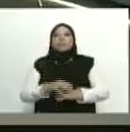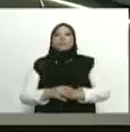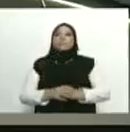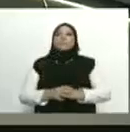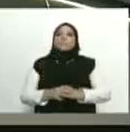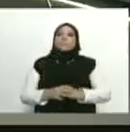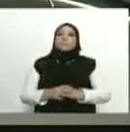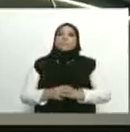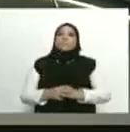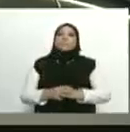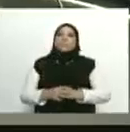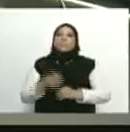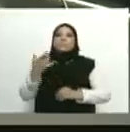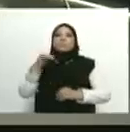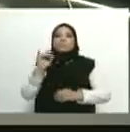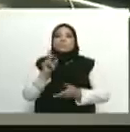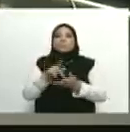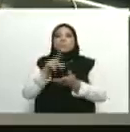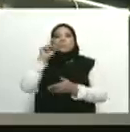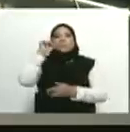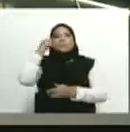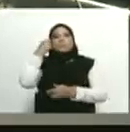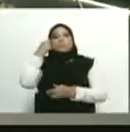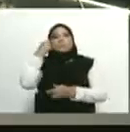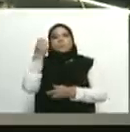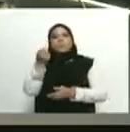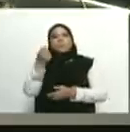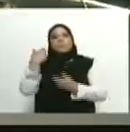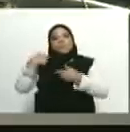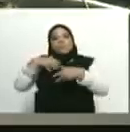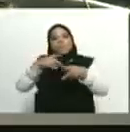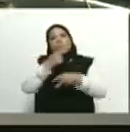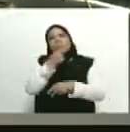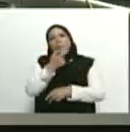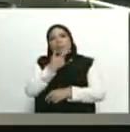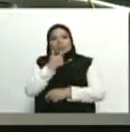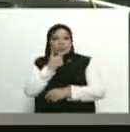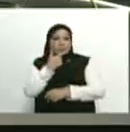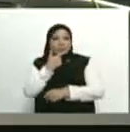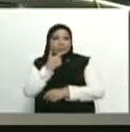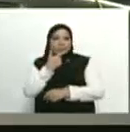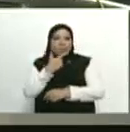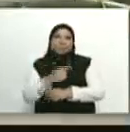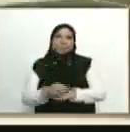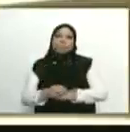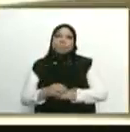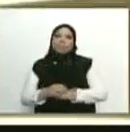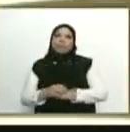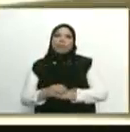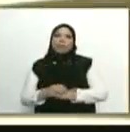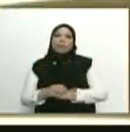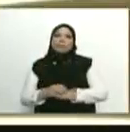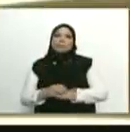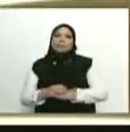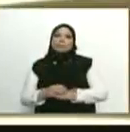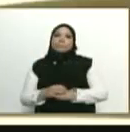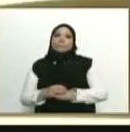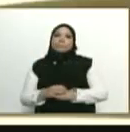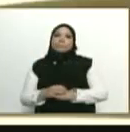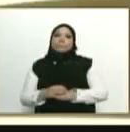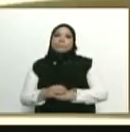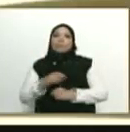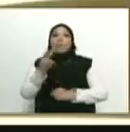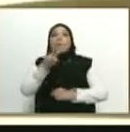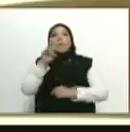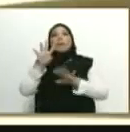Ahí estuvimos en Sabaneta y me recordé porque fue una manifestación tan grande como la que se hizo en Sabaneta el